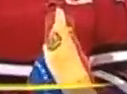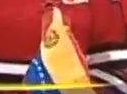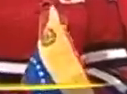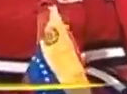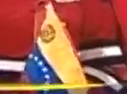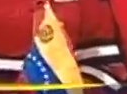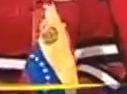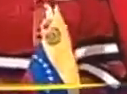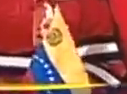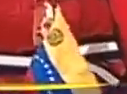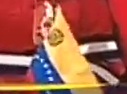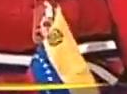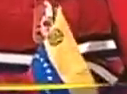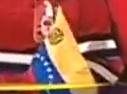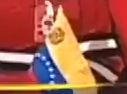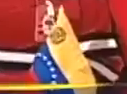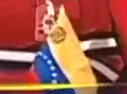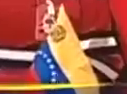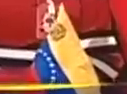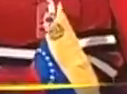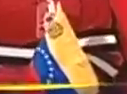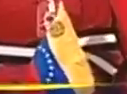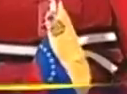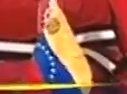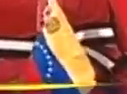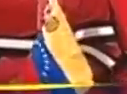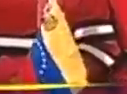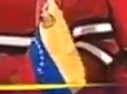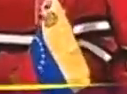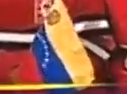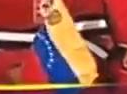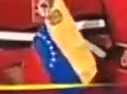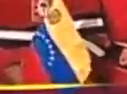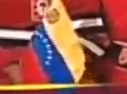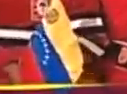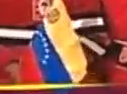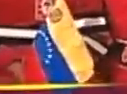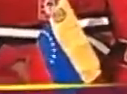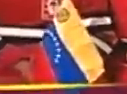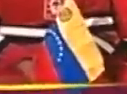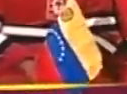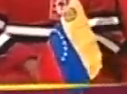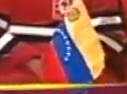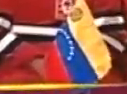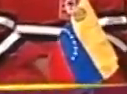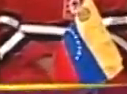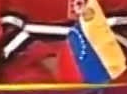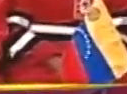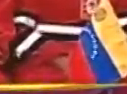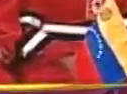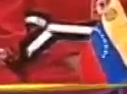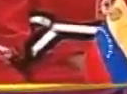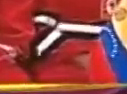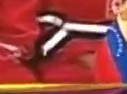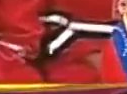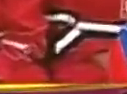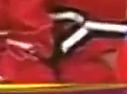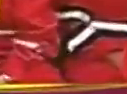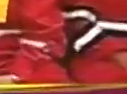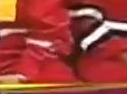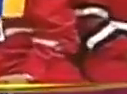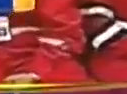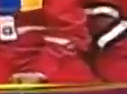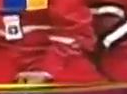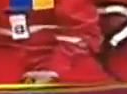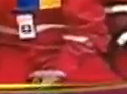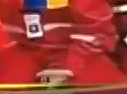El propósito del ataque era revocar los alcances en materia petrolera, como la ley orgánica de hidrocarburos, que incrementó